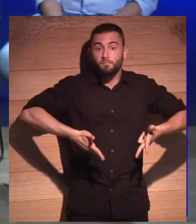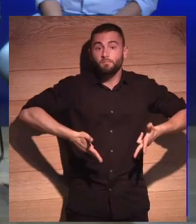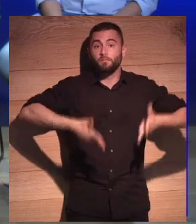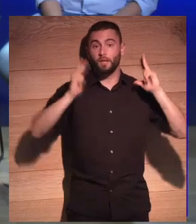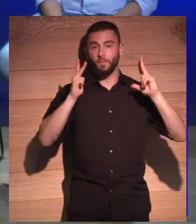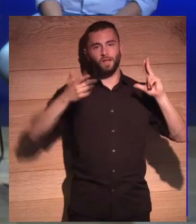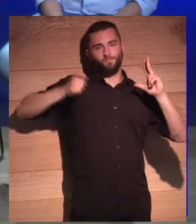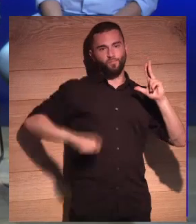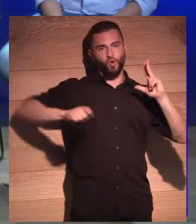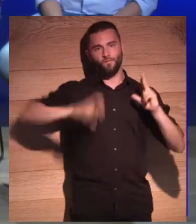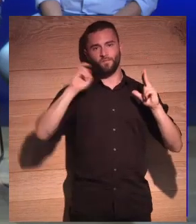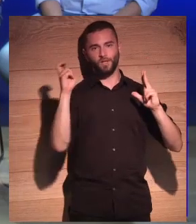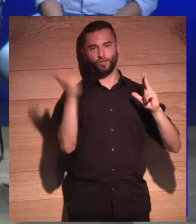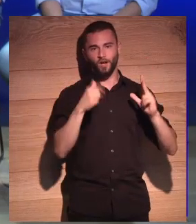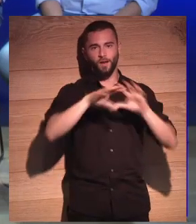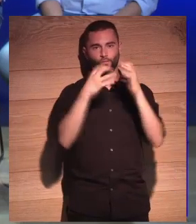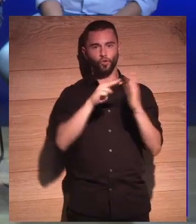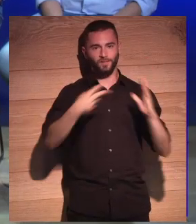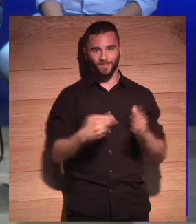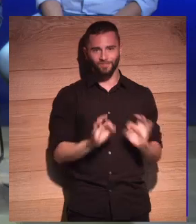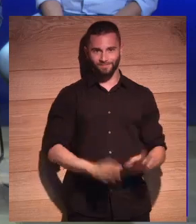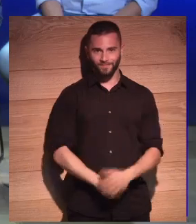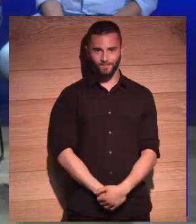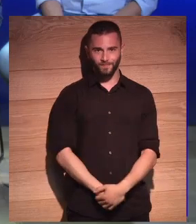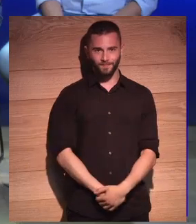a profesionales en el mundo de la tecnología.